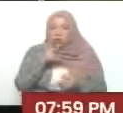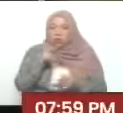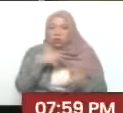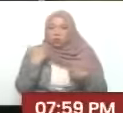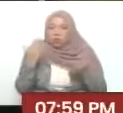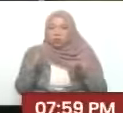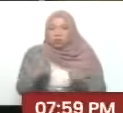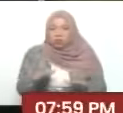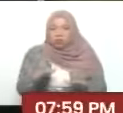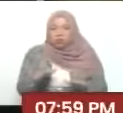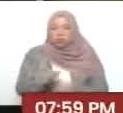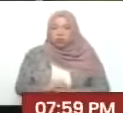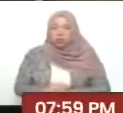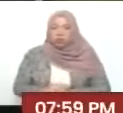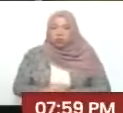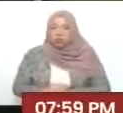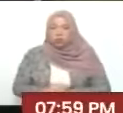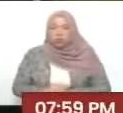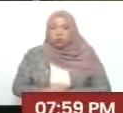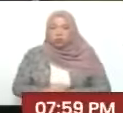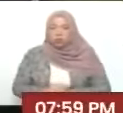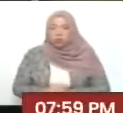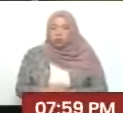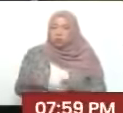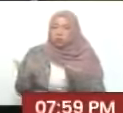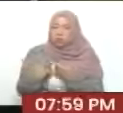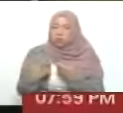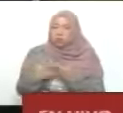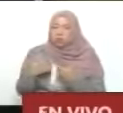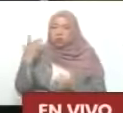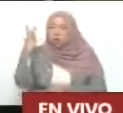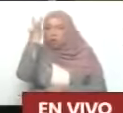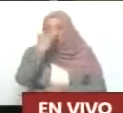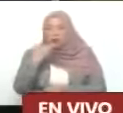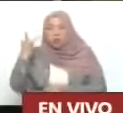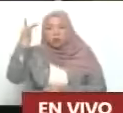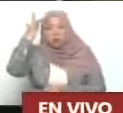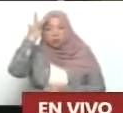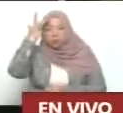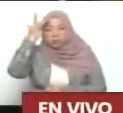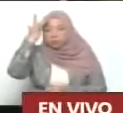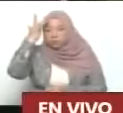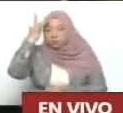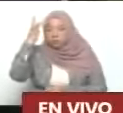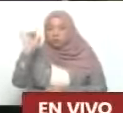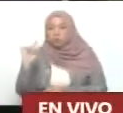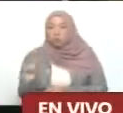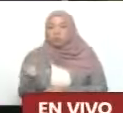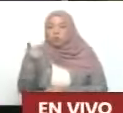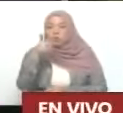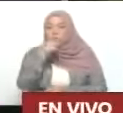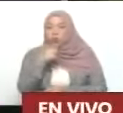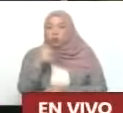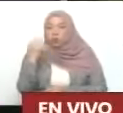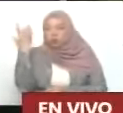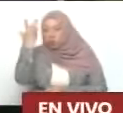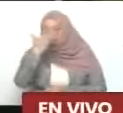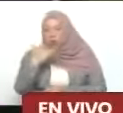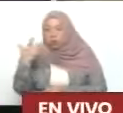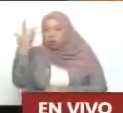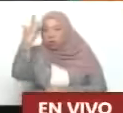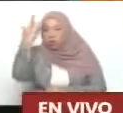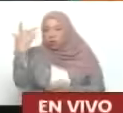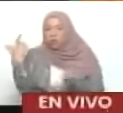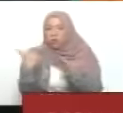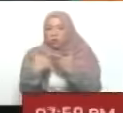contra Palestina. Guerra en África, varias. Y el único lugar donde no hay una guerra y donde